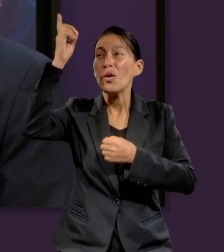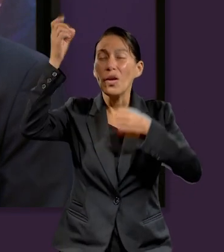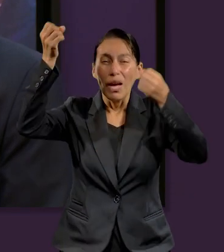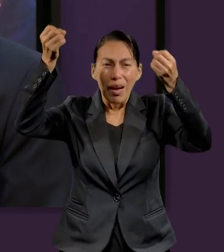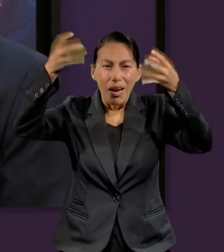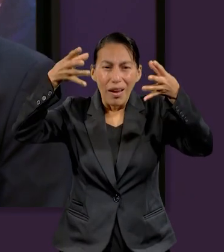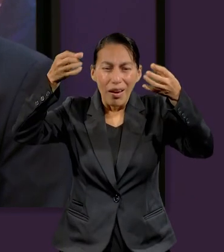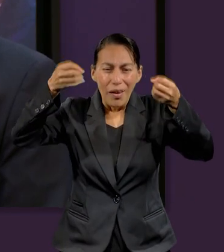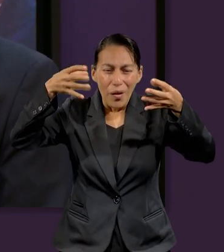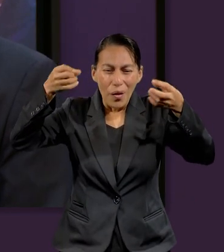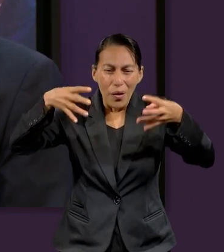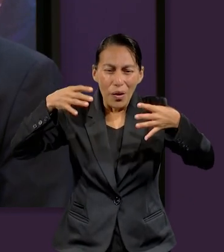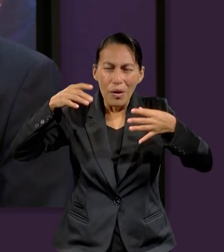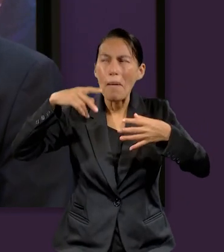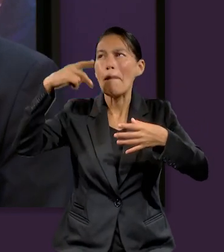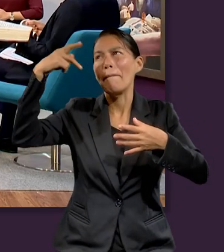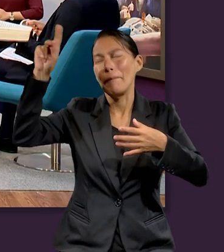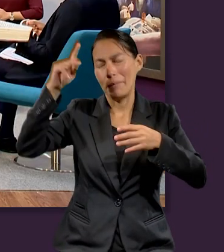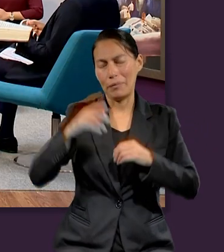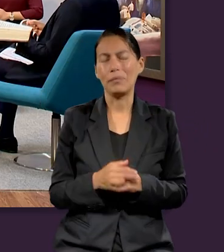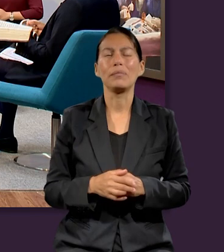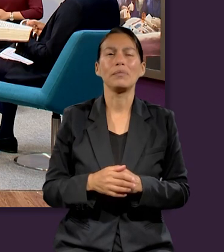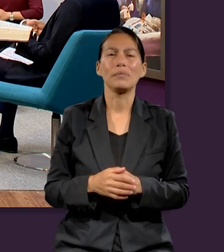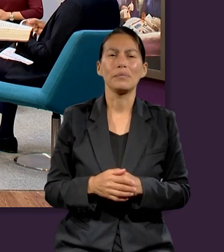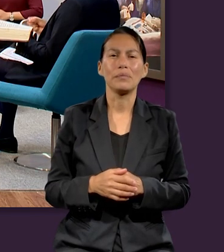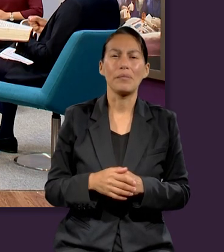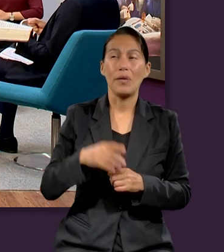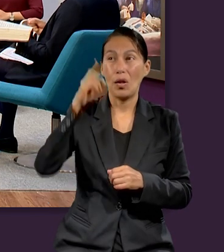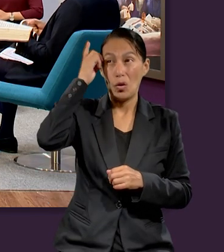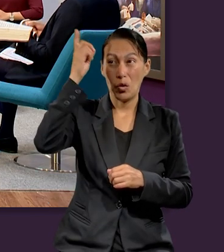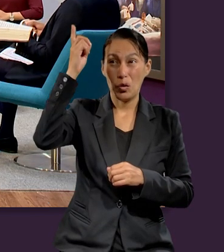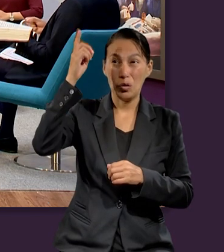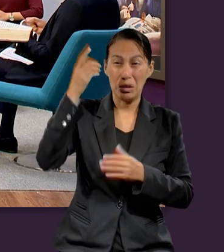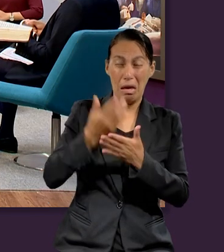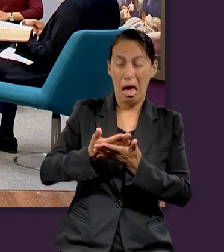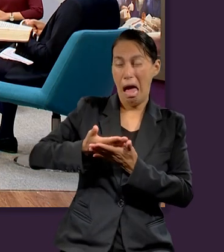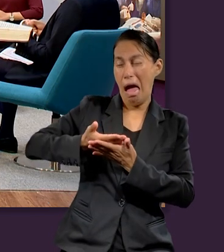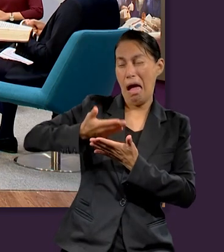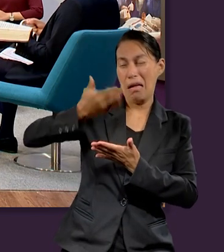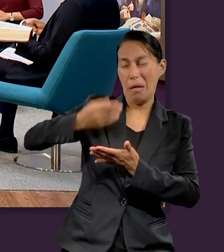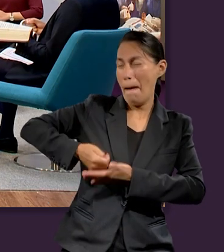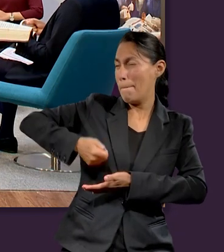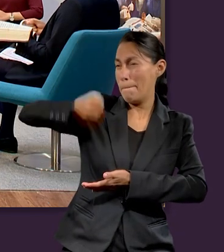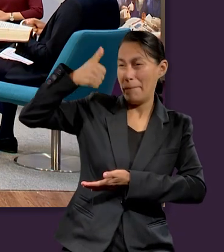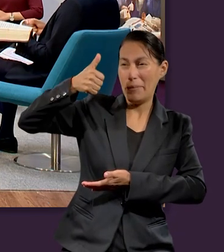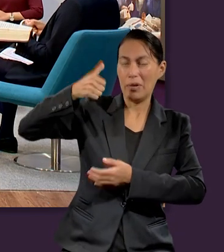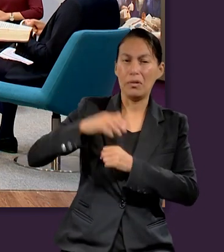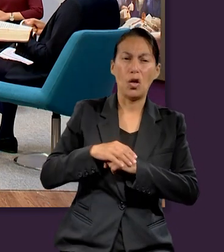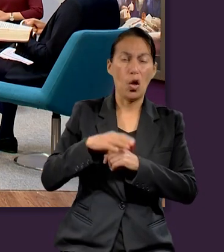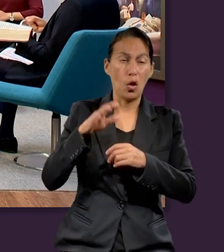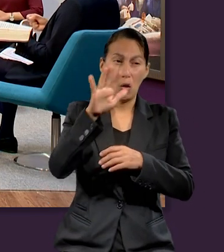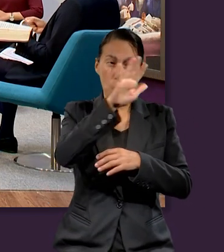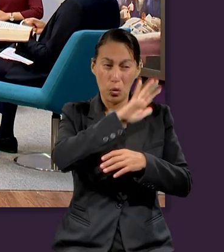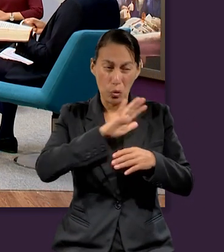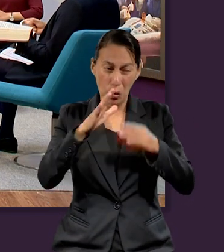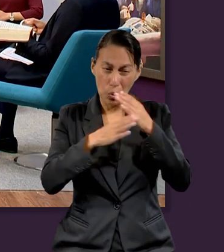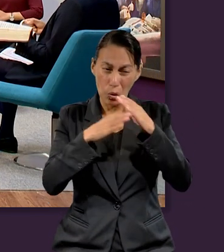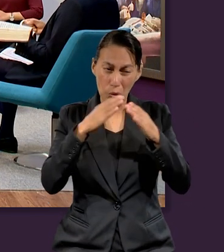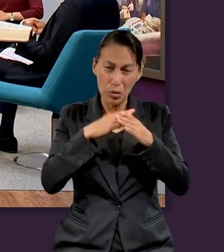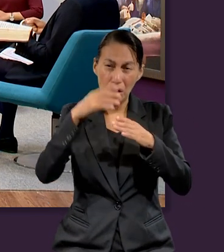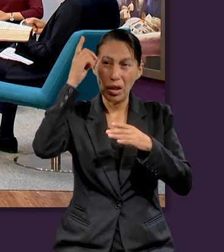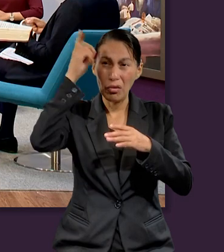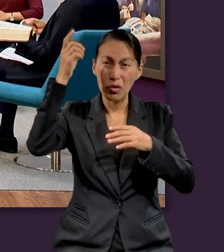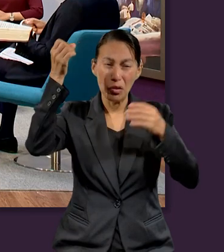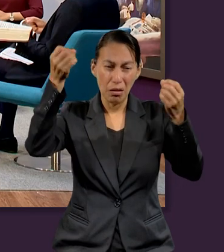por medio de Él y para Él. Y Él es antes de todas las cosas y todas las cosas en Él subsisten.